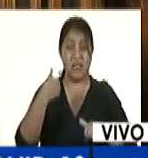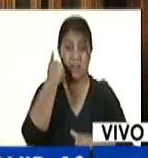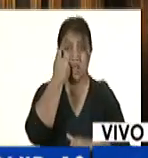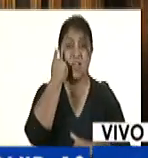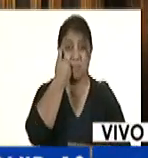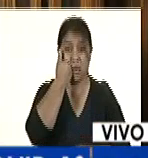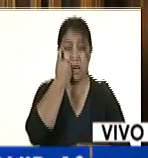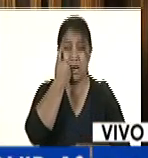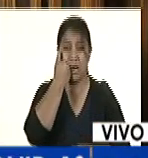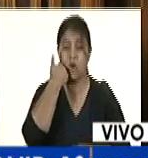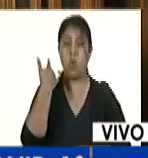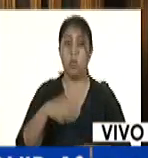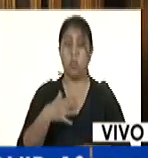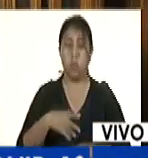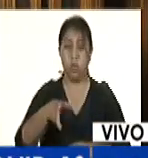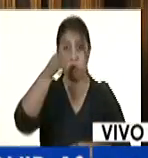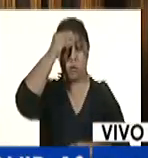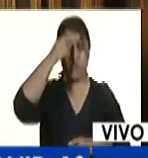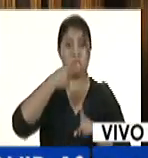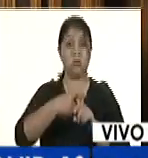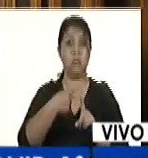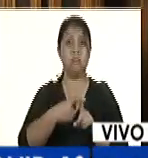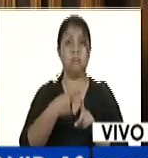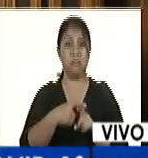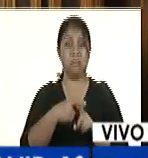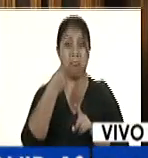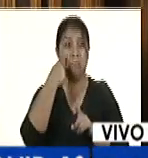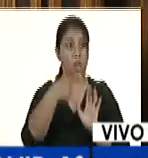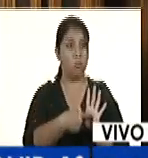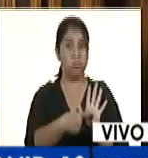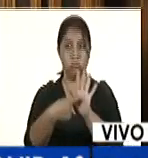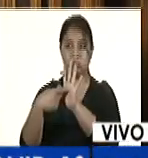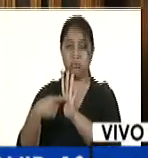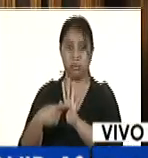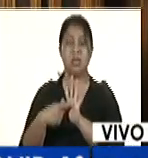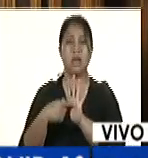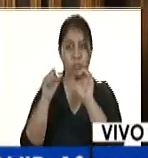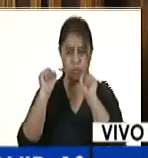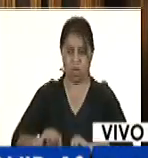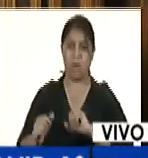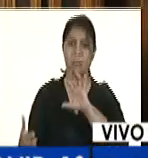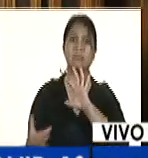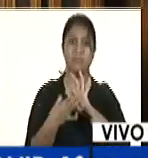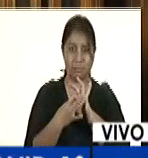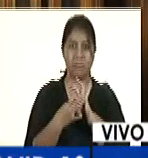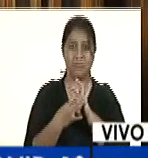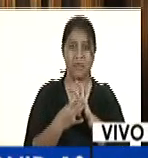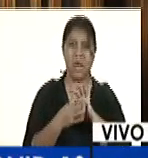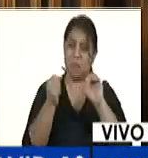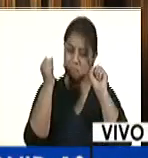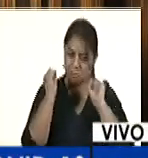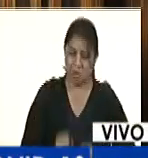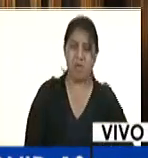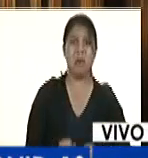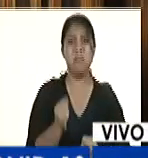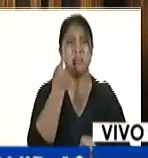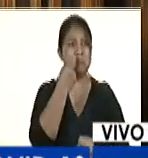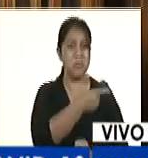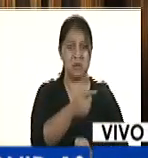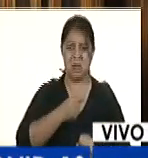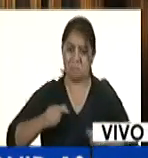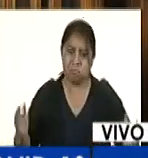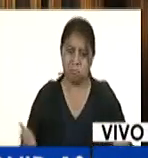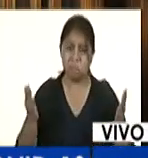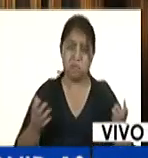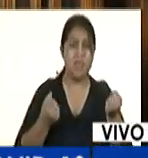positivo. Nos ha demostrado que tenemos la capacidad de unirnos, que tenemos la capacidad de salir a apoyar al más